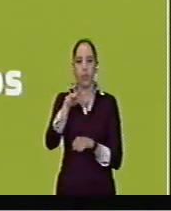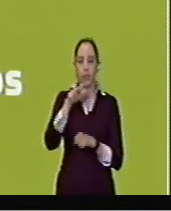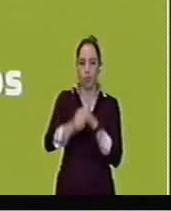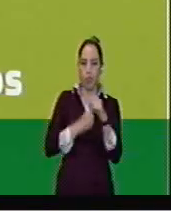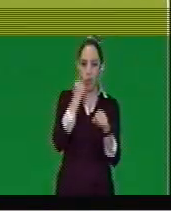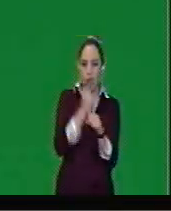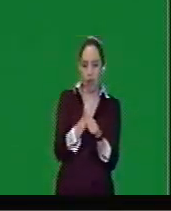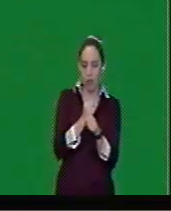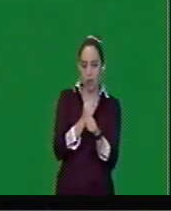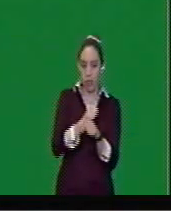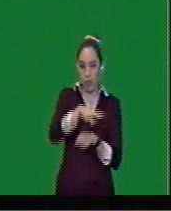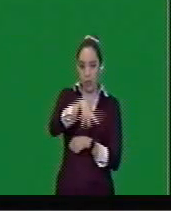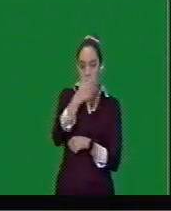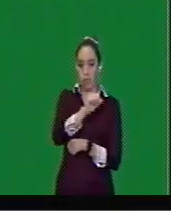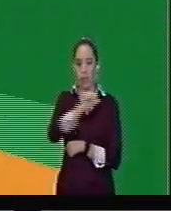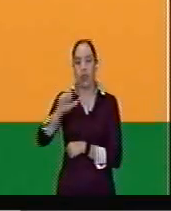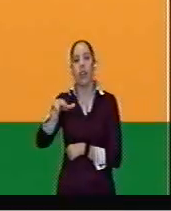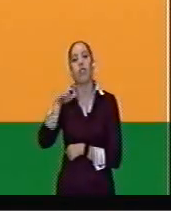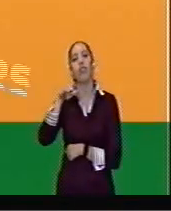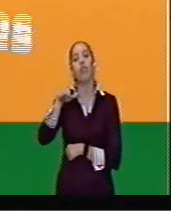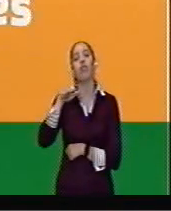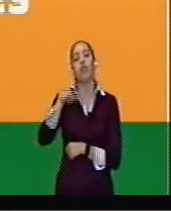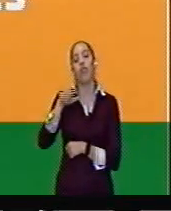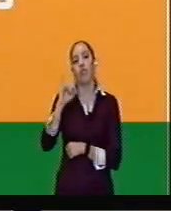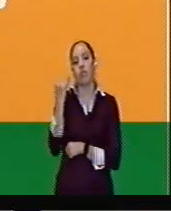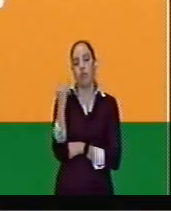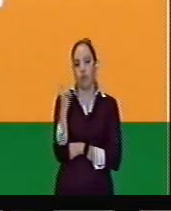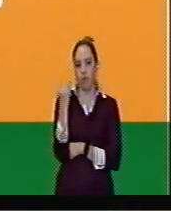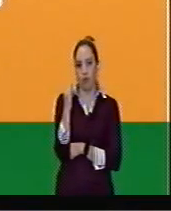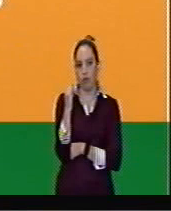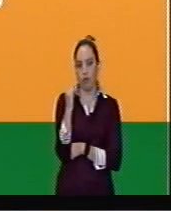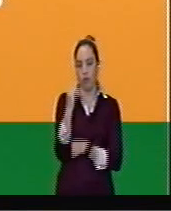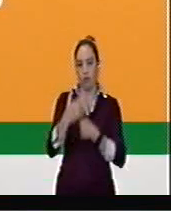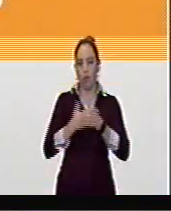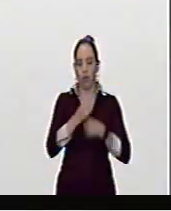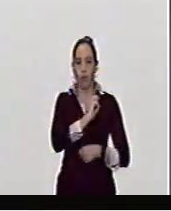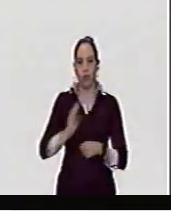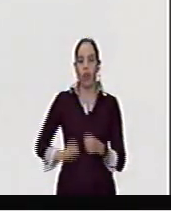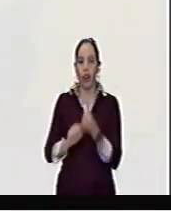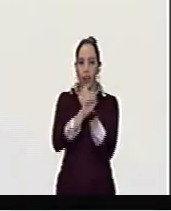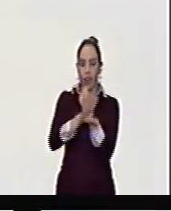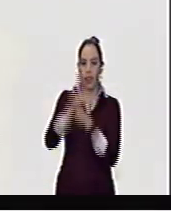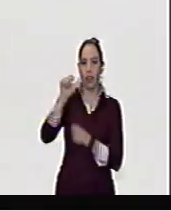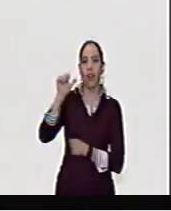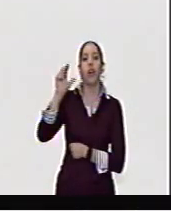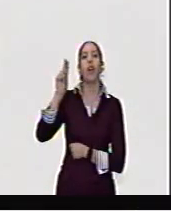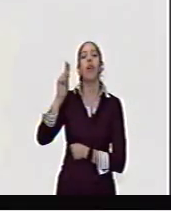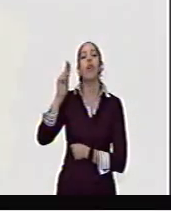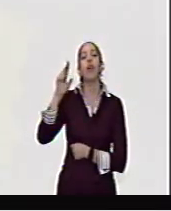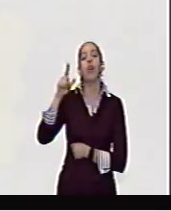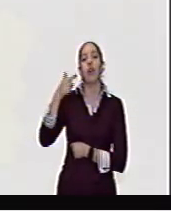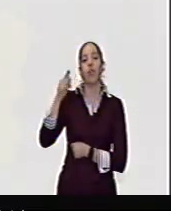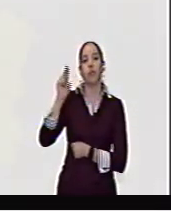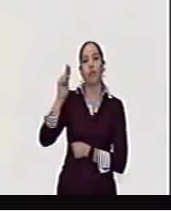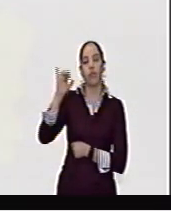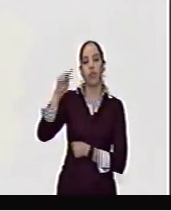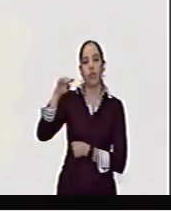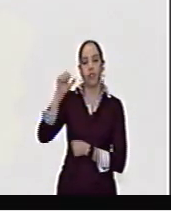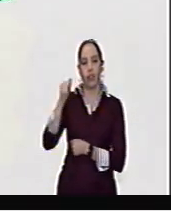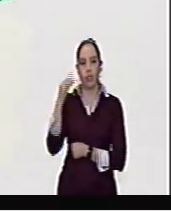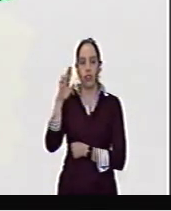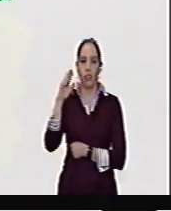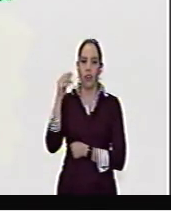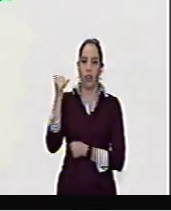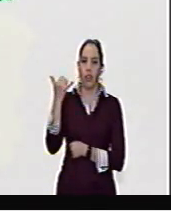mayores de 18 años, del 14 al 18 de junio en los siguientes municipios: Cárdenas, Lagunillas,